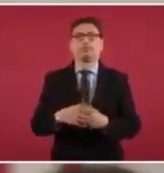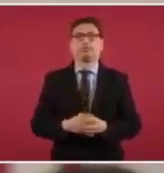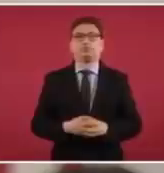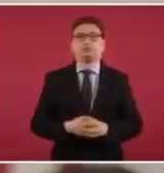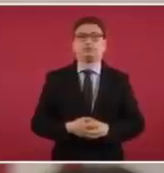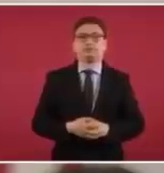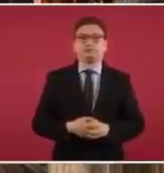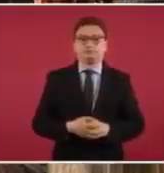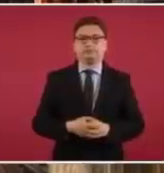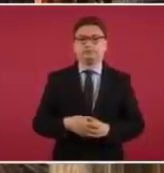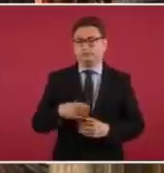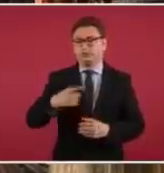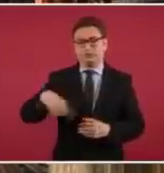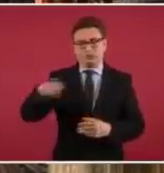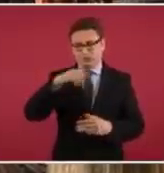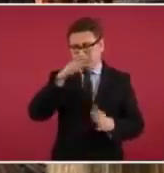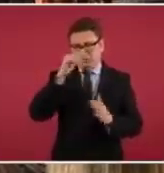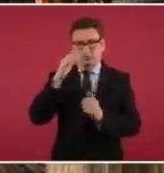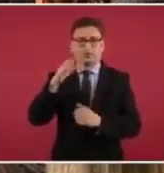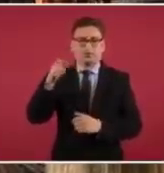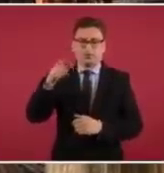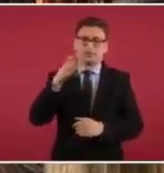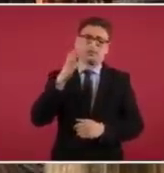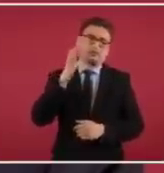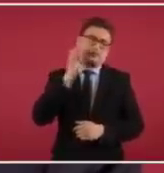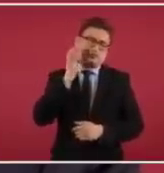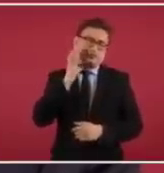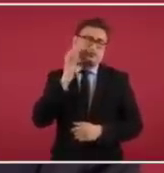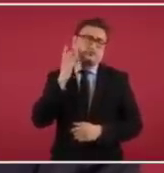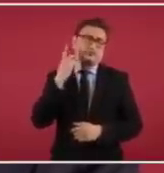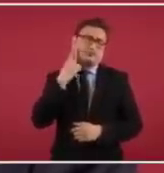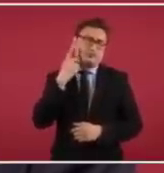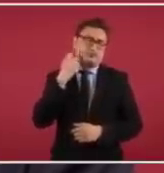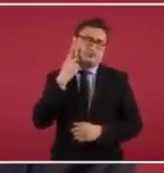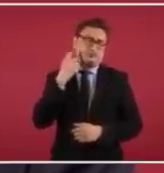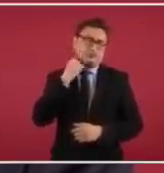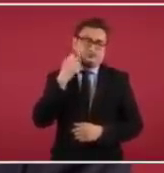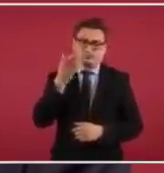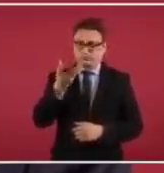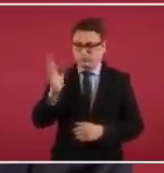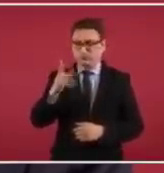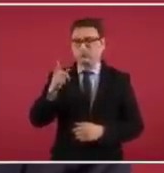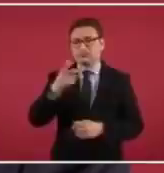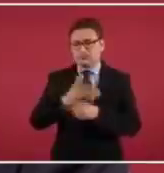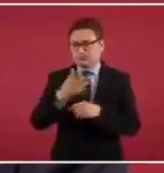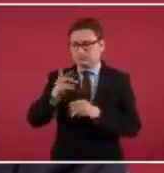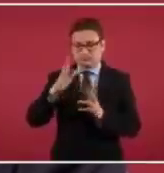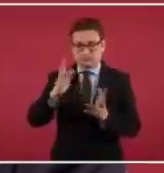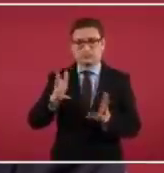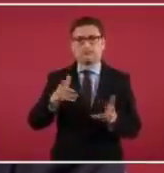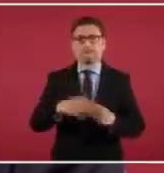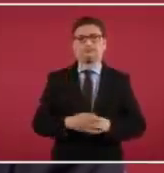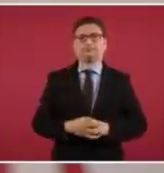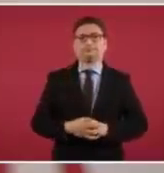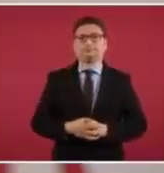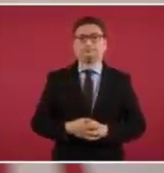de acordar en el Congreso lo del tratado. Esto vamos